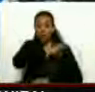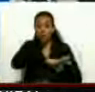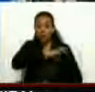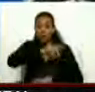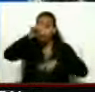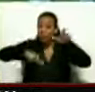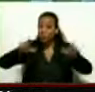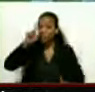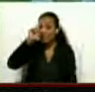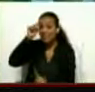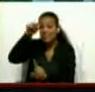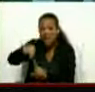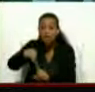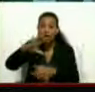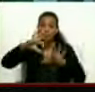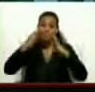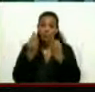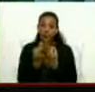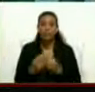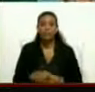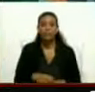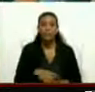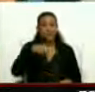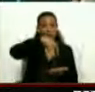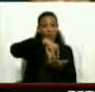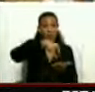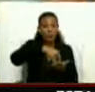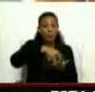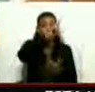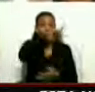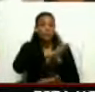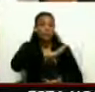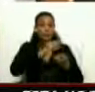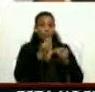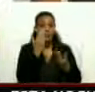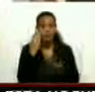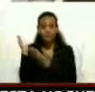la atención directa a las familias. Desde el estado Carabobo, Melito Hernández, La Noticia.